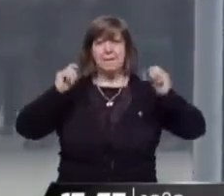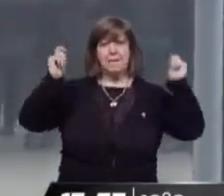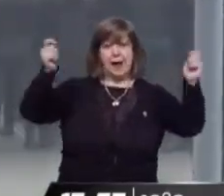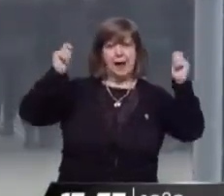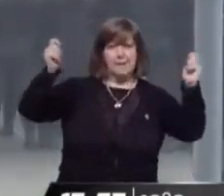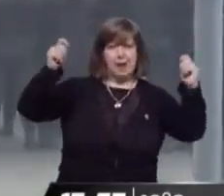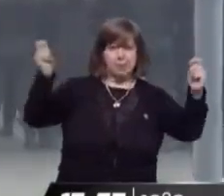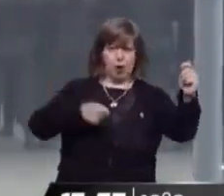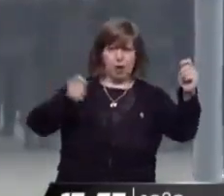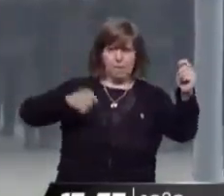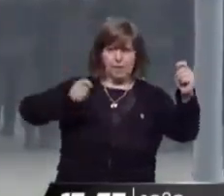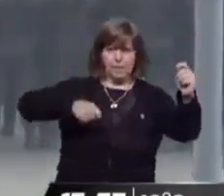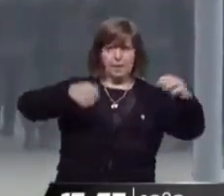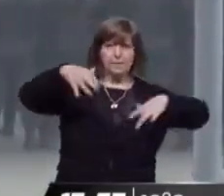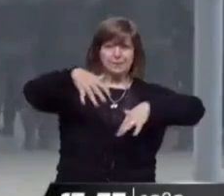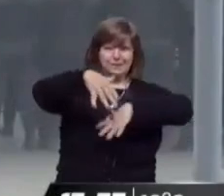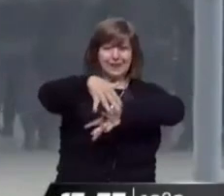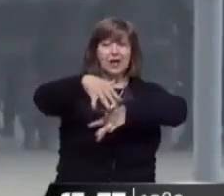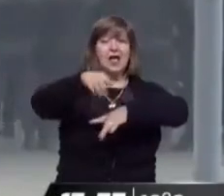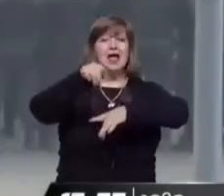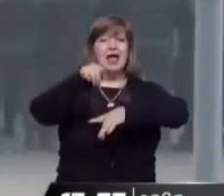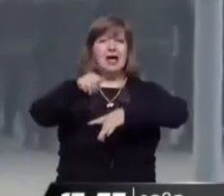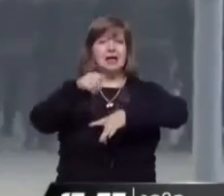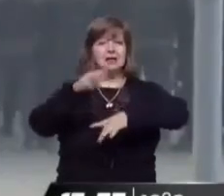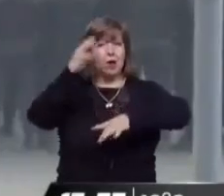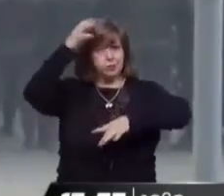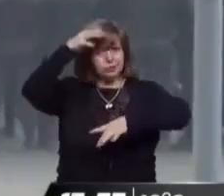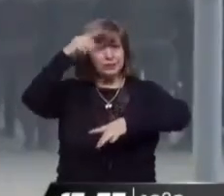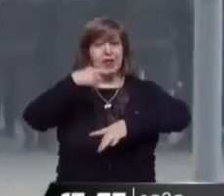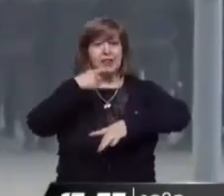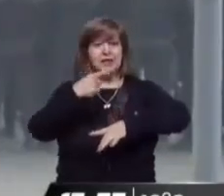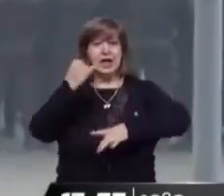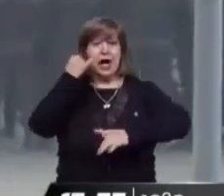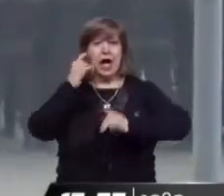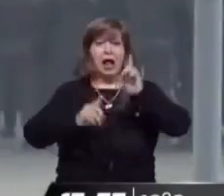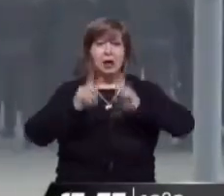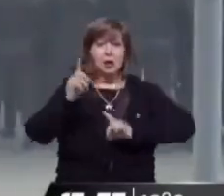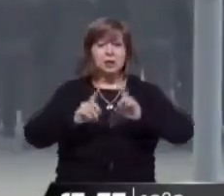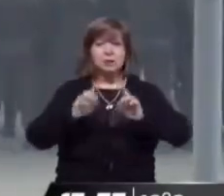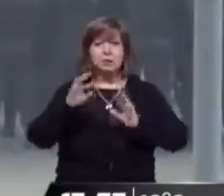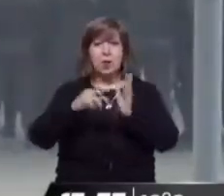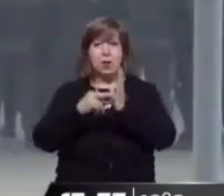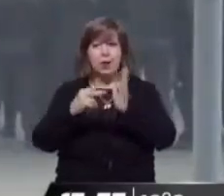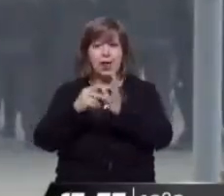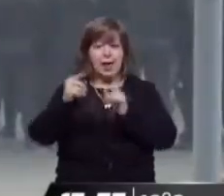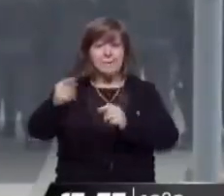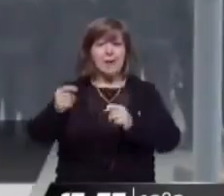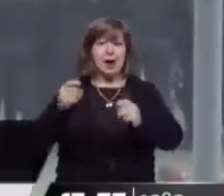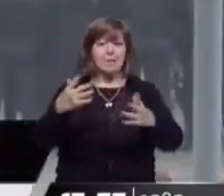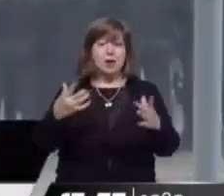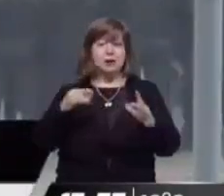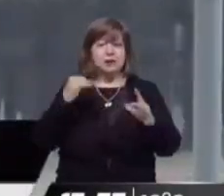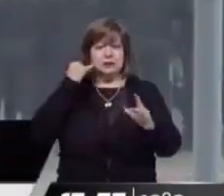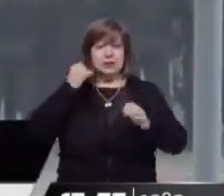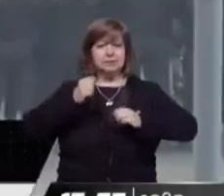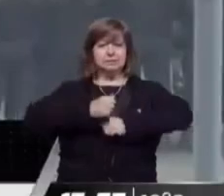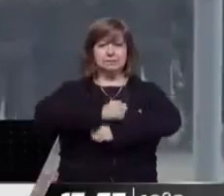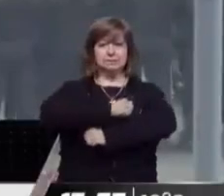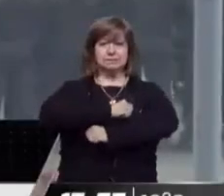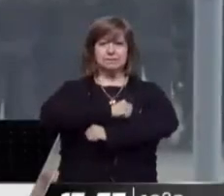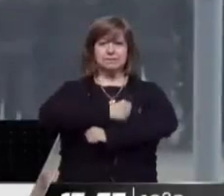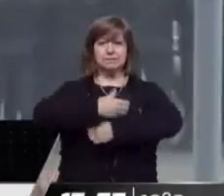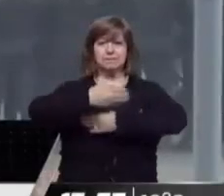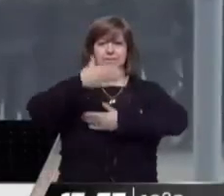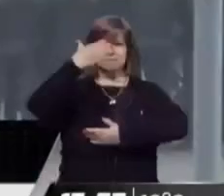Atención con el operativo que lleva adelante la ministra Patricia Bullrich, incidente con algunos de los manifestantes. Máxima atención, allí está la